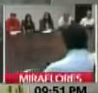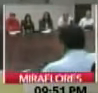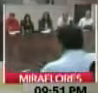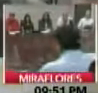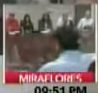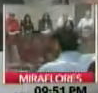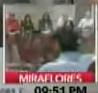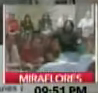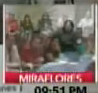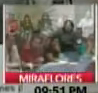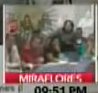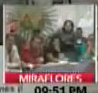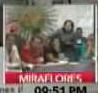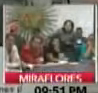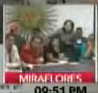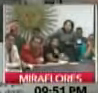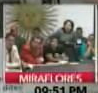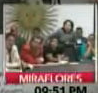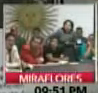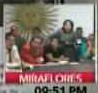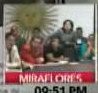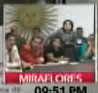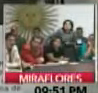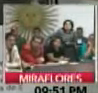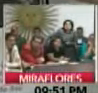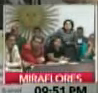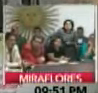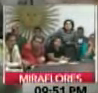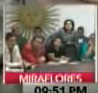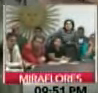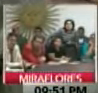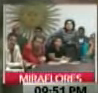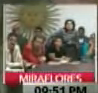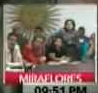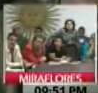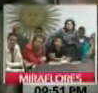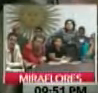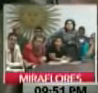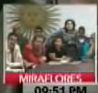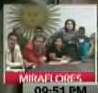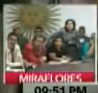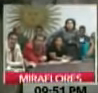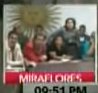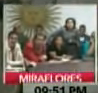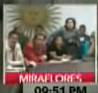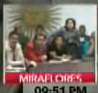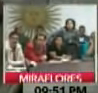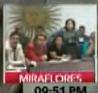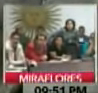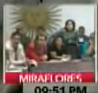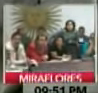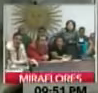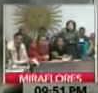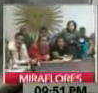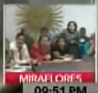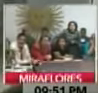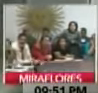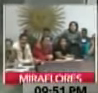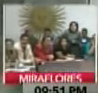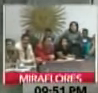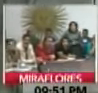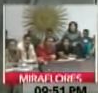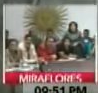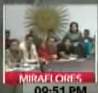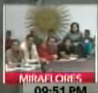Liquidadores del seguro. Bajo la presidencia de Rafael Arreaza Padilla. Este también era del gabinete de